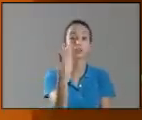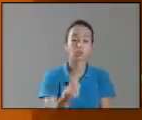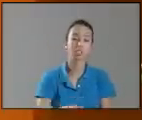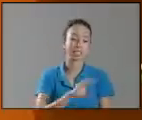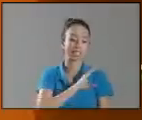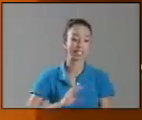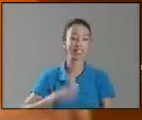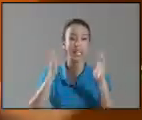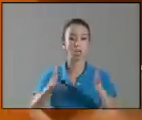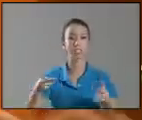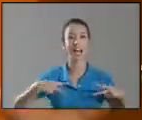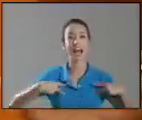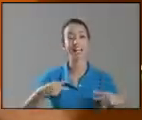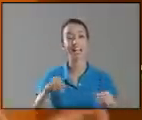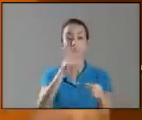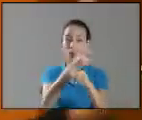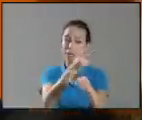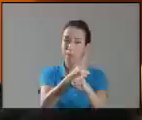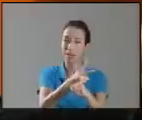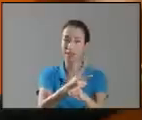se hizo un censo, ¿cuántos éramos?